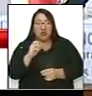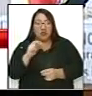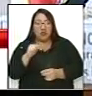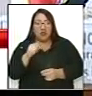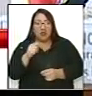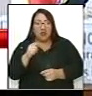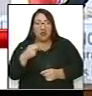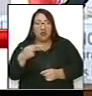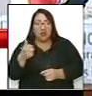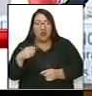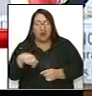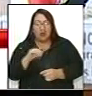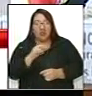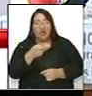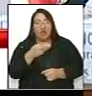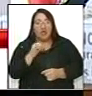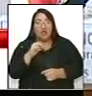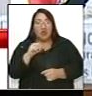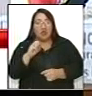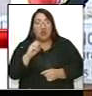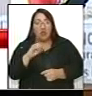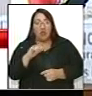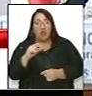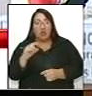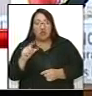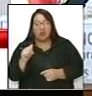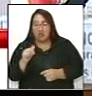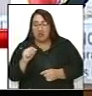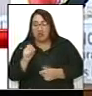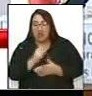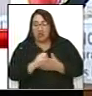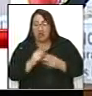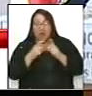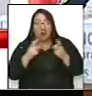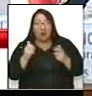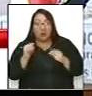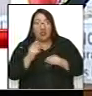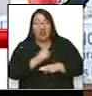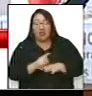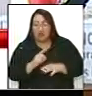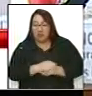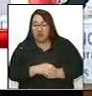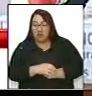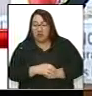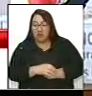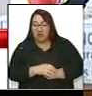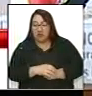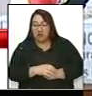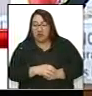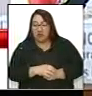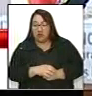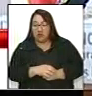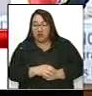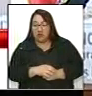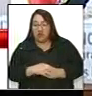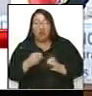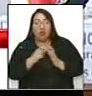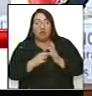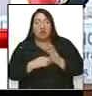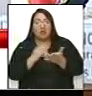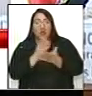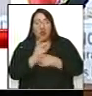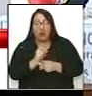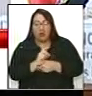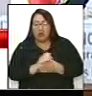Verde Hinojosa, educador, escritor, lingüista y desarrollador de programas